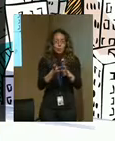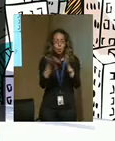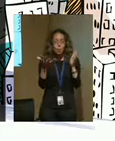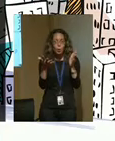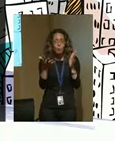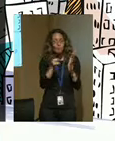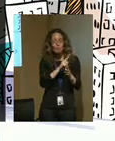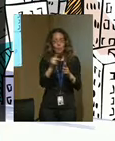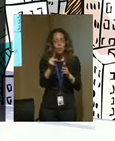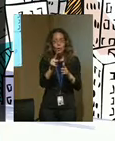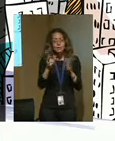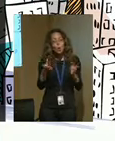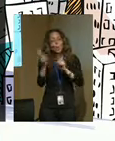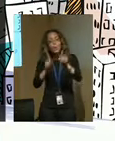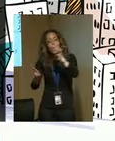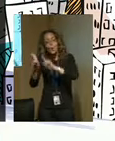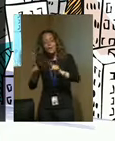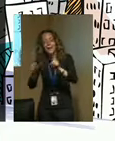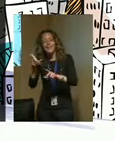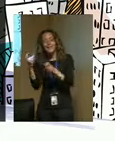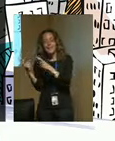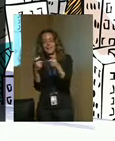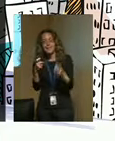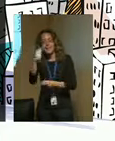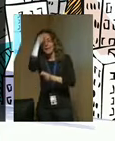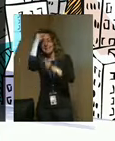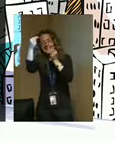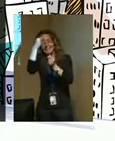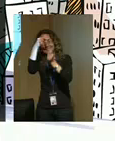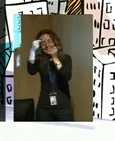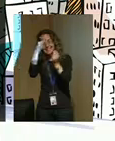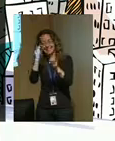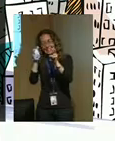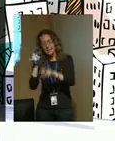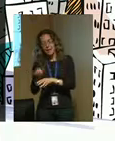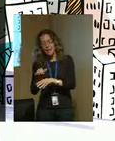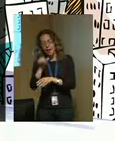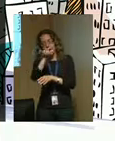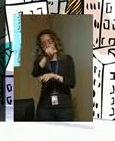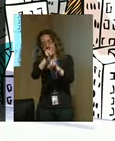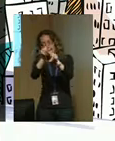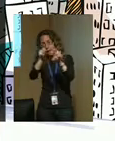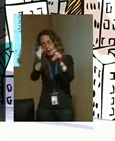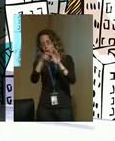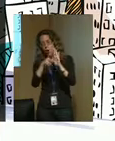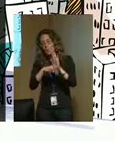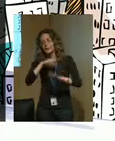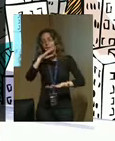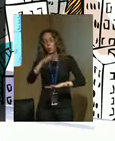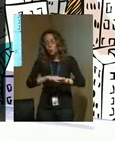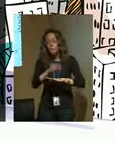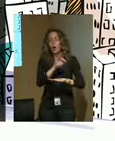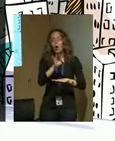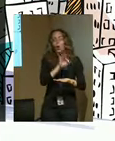problema de que hay que ser más severos a la hora de que las compañías aéreas cumplan la normativa de defensa de derechos de las personas